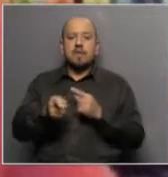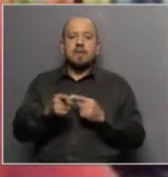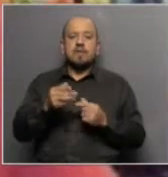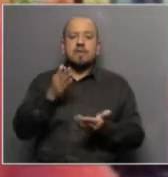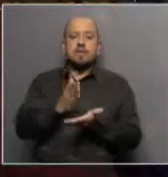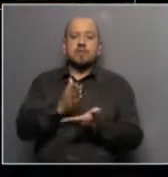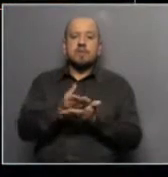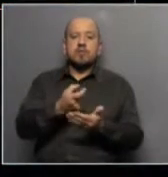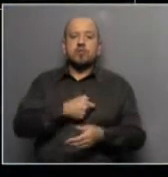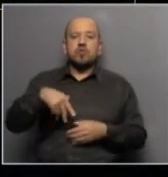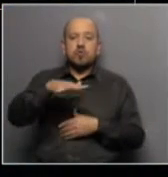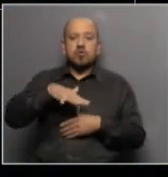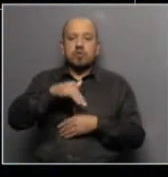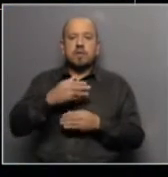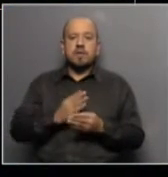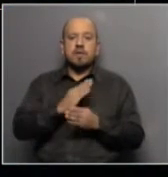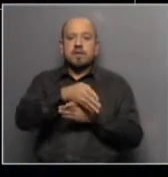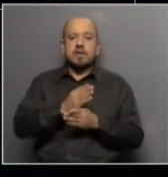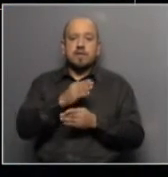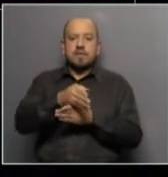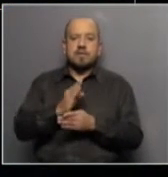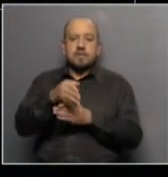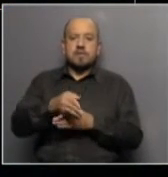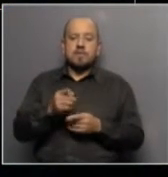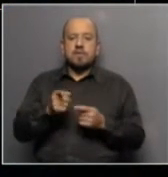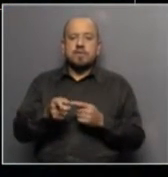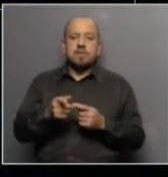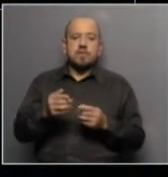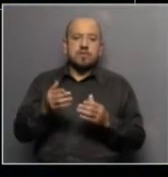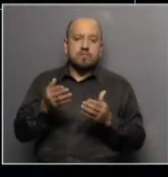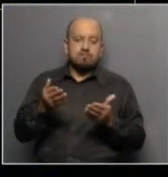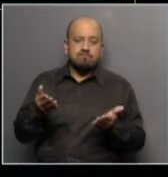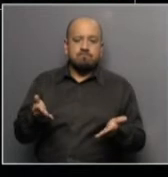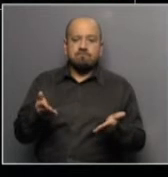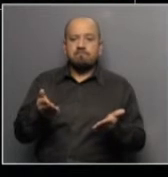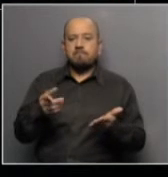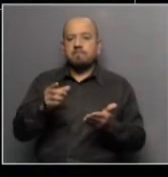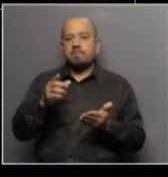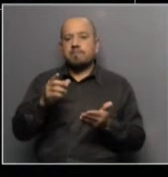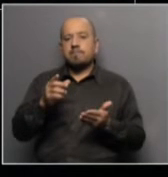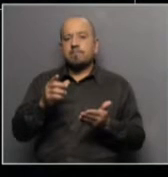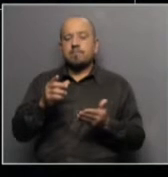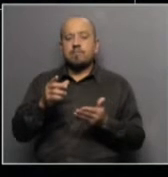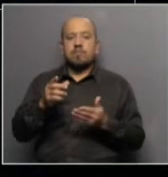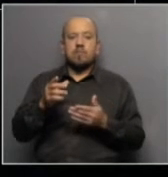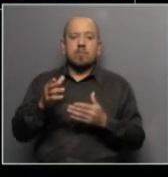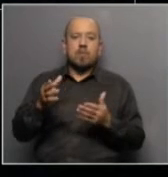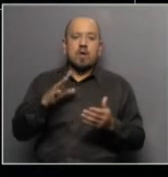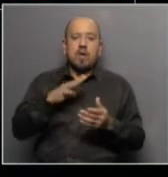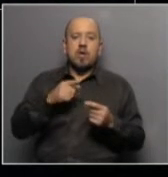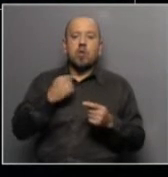los derechos sociales y el acceso efectivo a estos derechos, evidentemente nos enfrentamos a